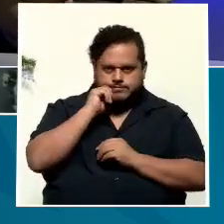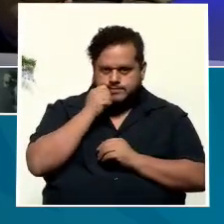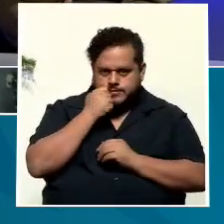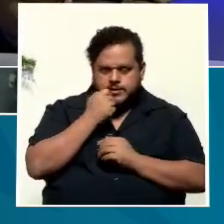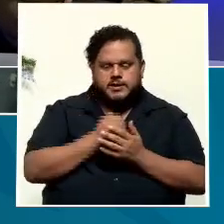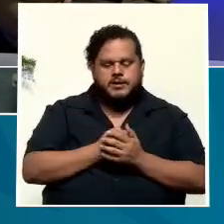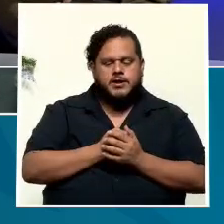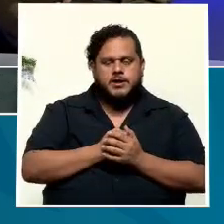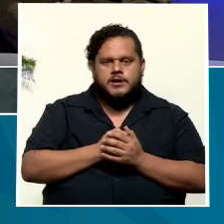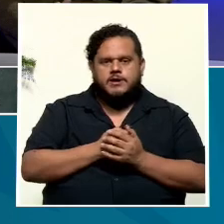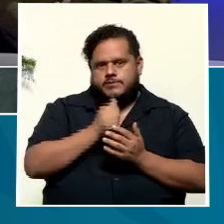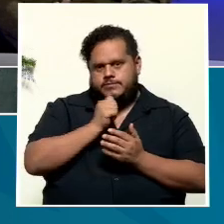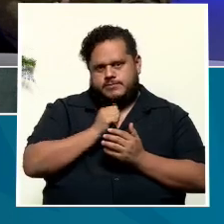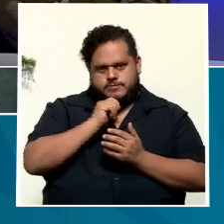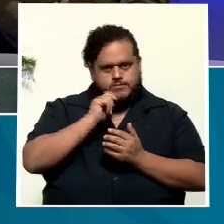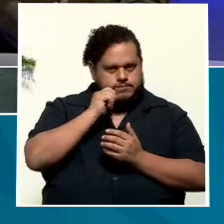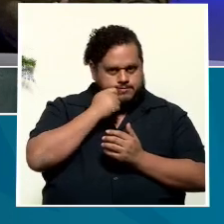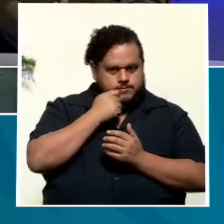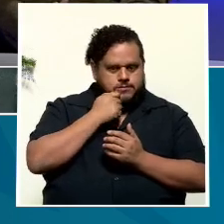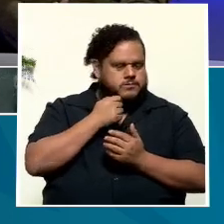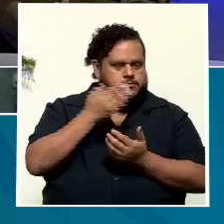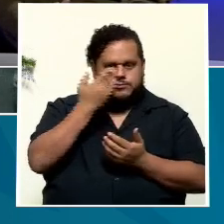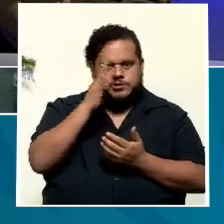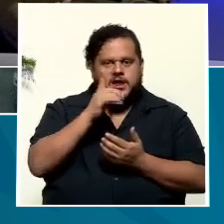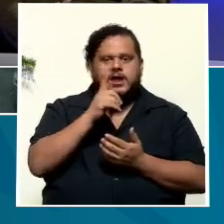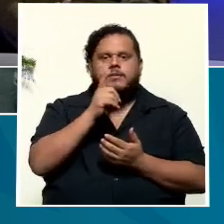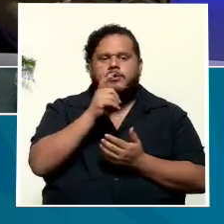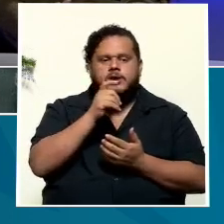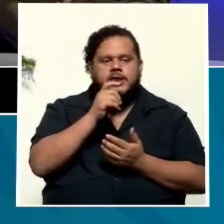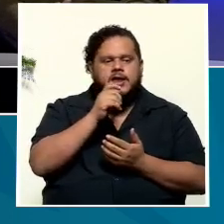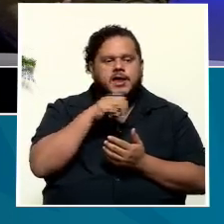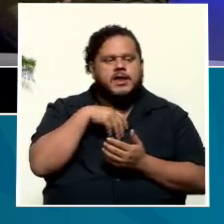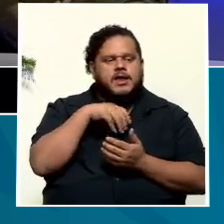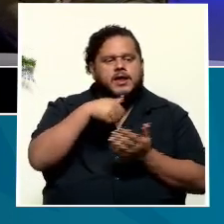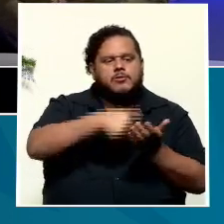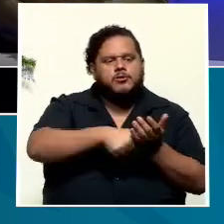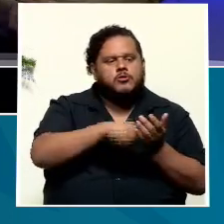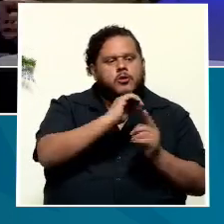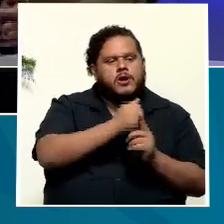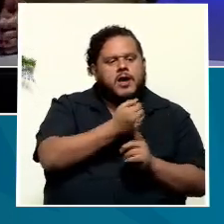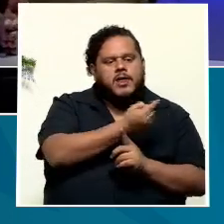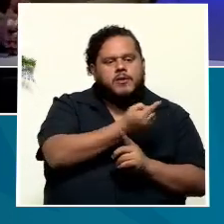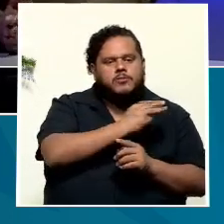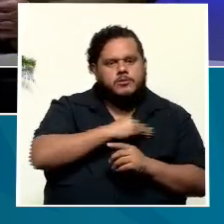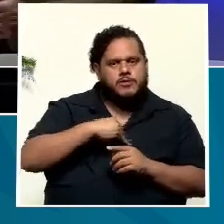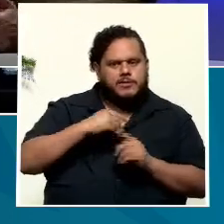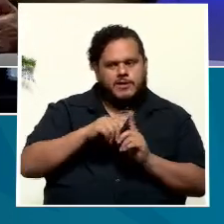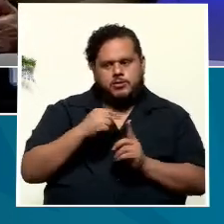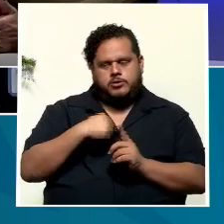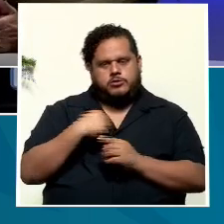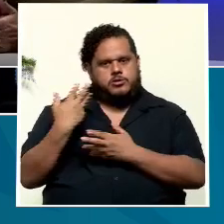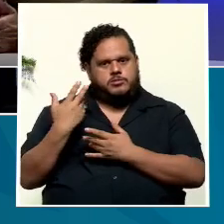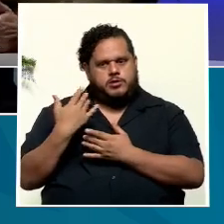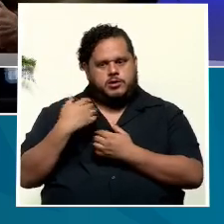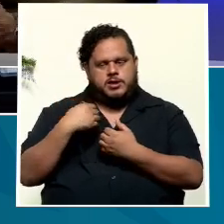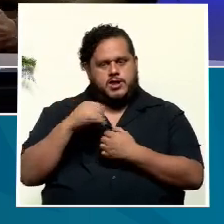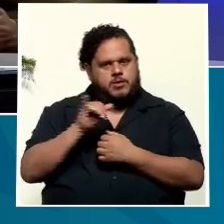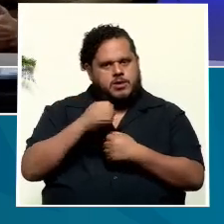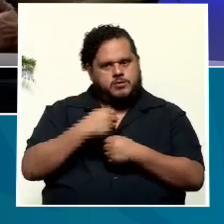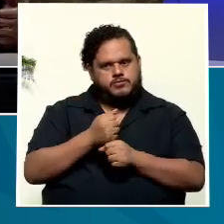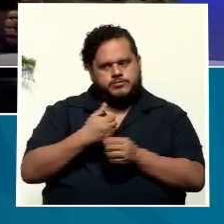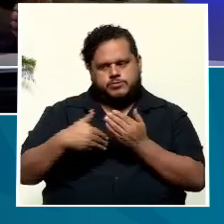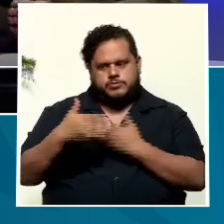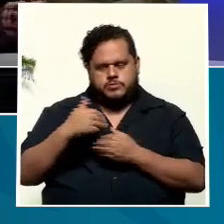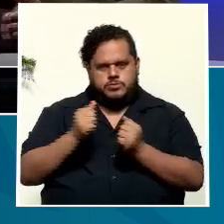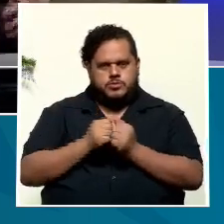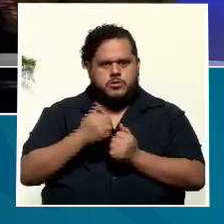es posible saber por quién votó cada magistrado, pero yo esperaría que, como lo hicieron la vez anterior con